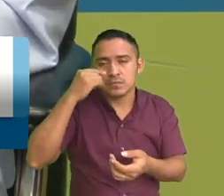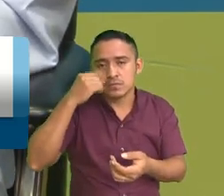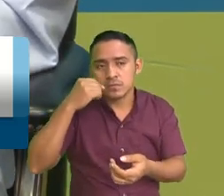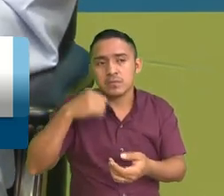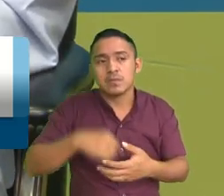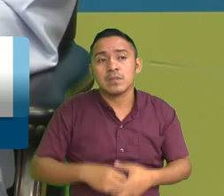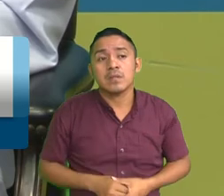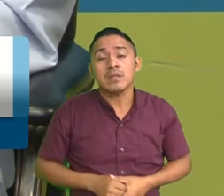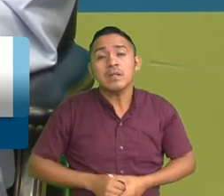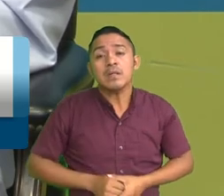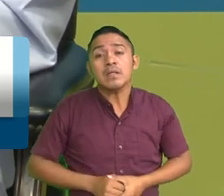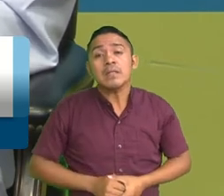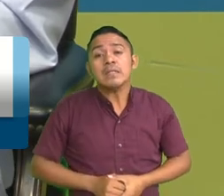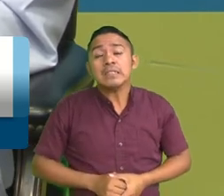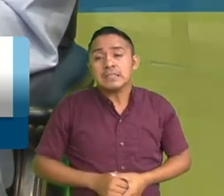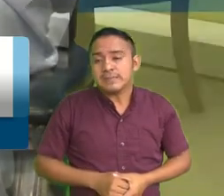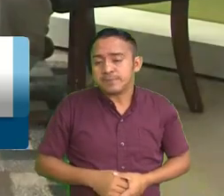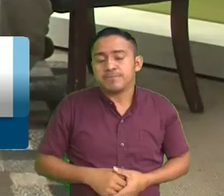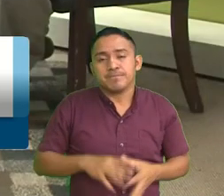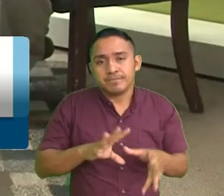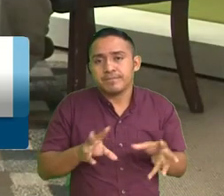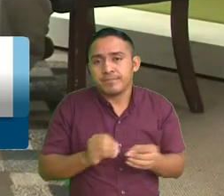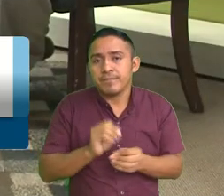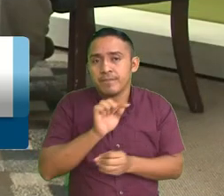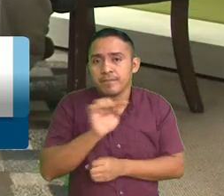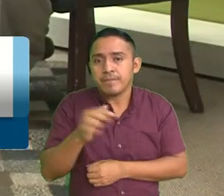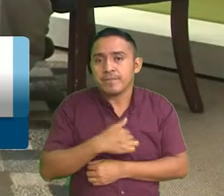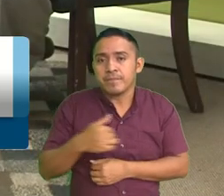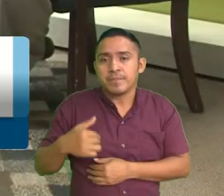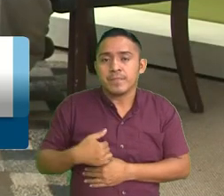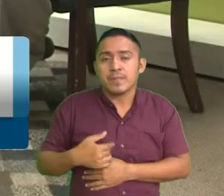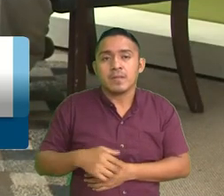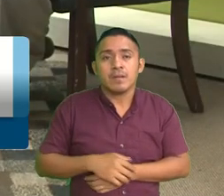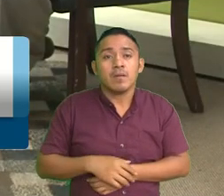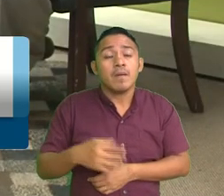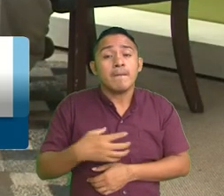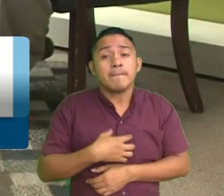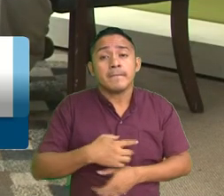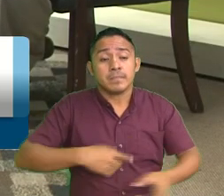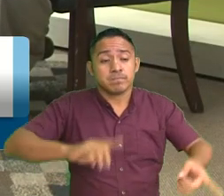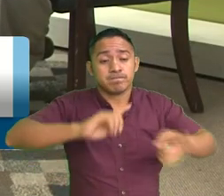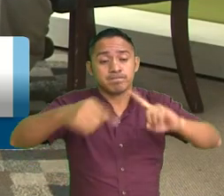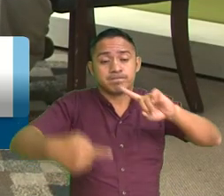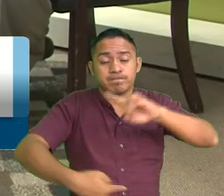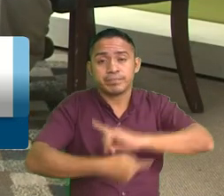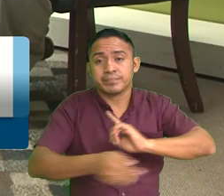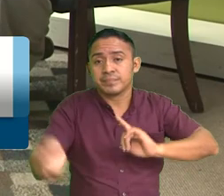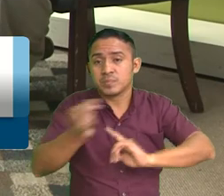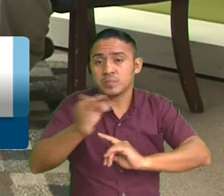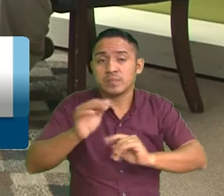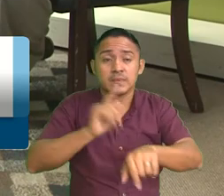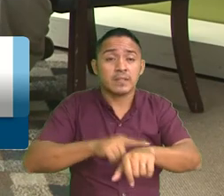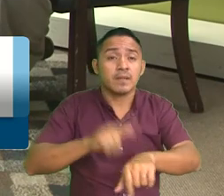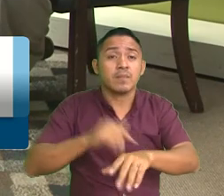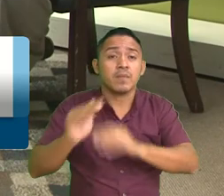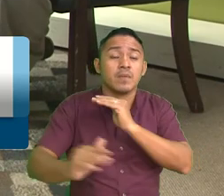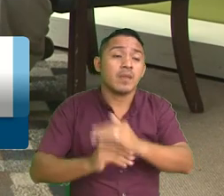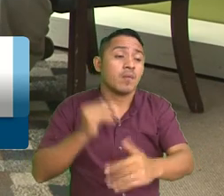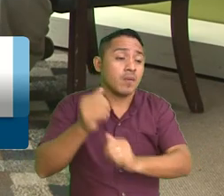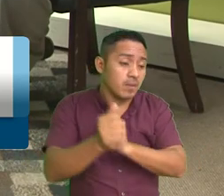estás... Exactamente. Entonces, lo que estás haciendo es cambiando el ciclo del sueño. Y a la postre, les terminas haciendo